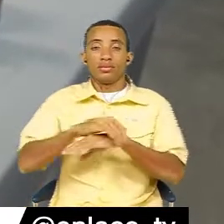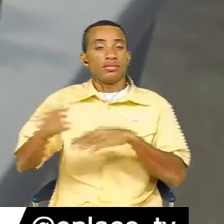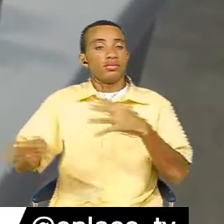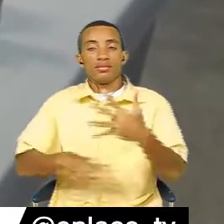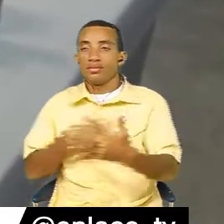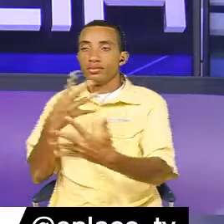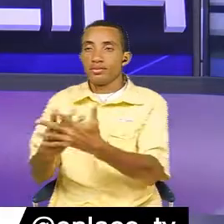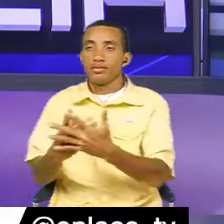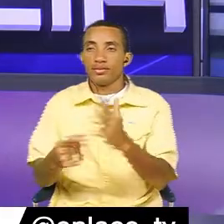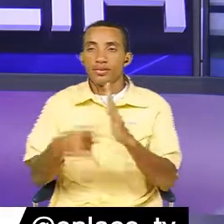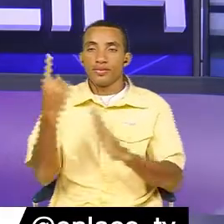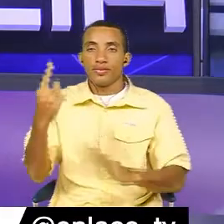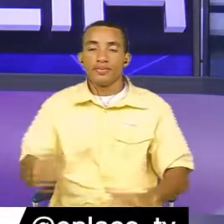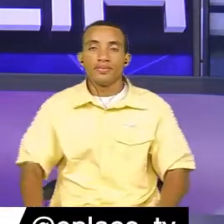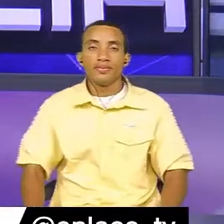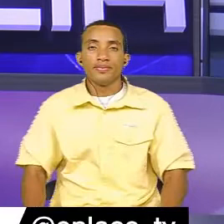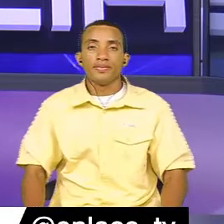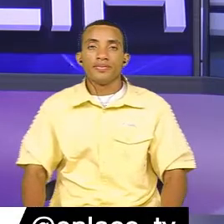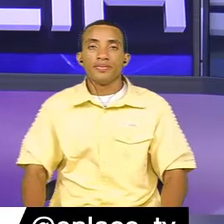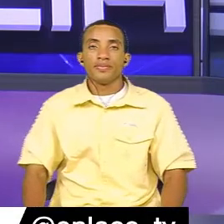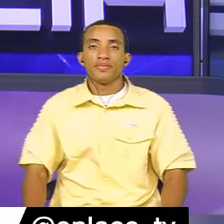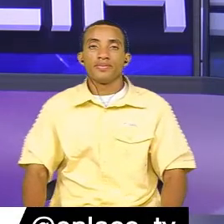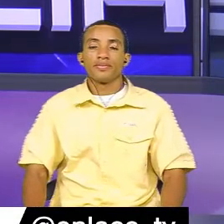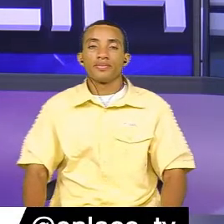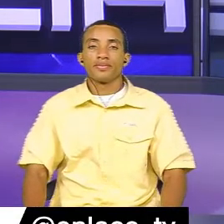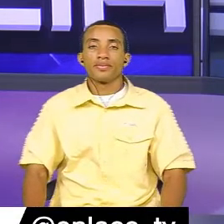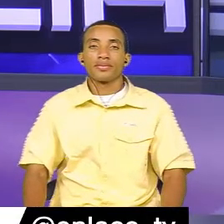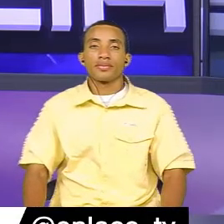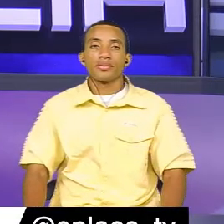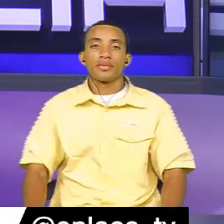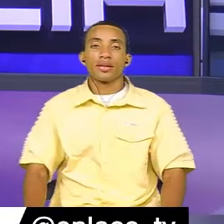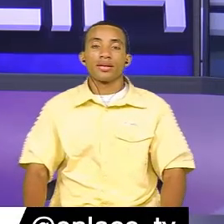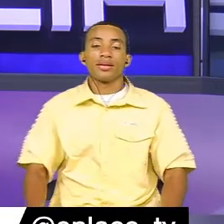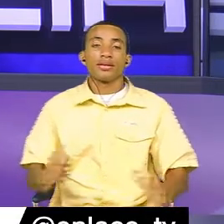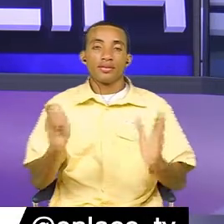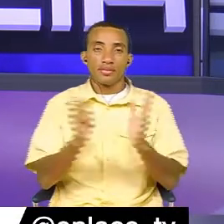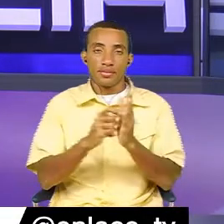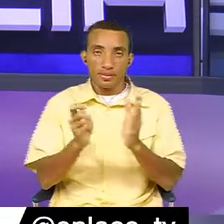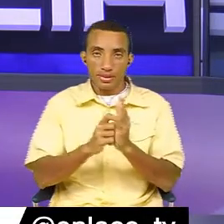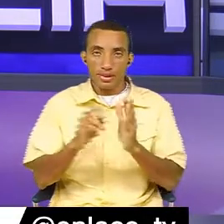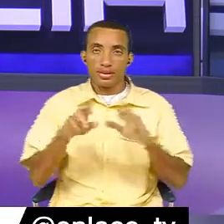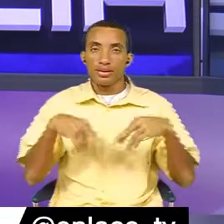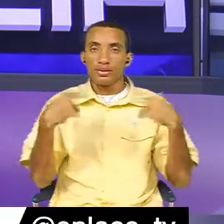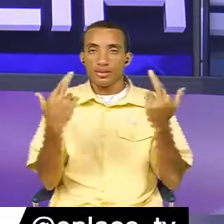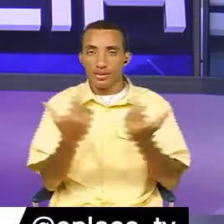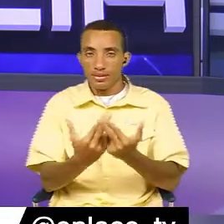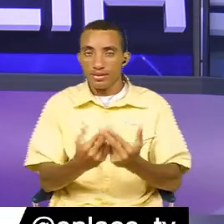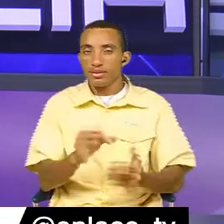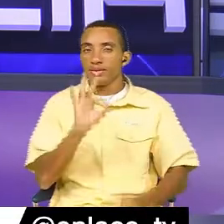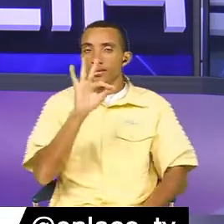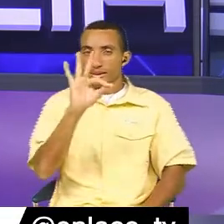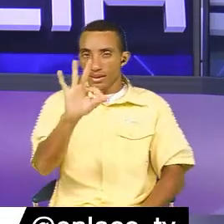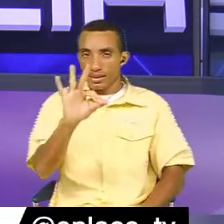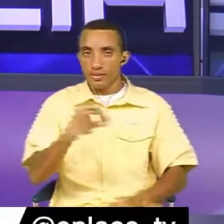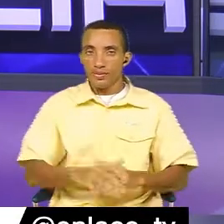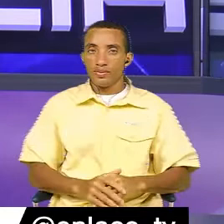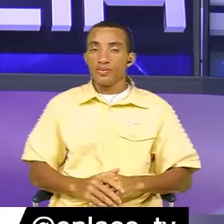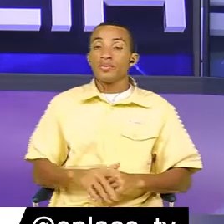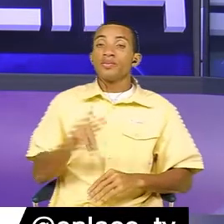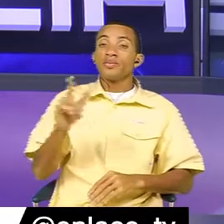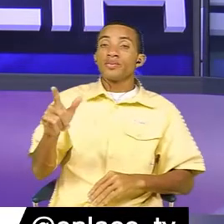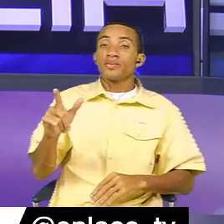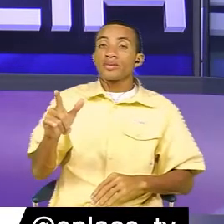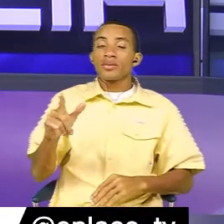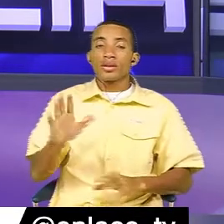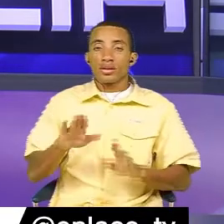cárcel. Por tercera vez se reúnen habitantes, comerciantes y representantes de asuinquilinos con el director de la Inspección de